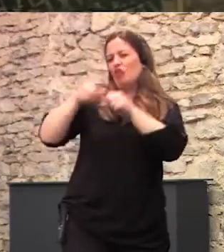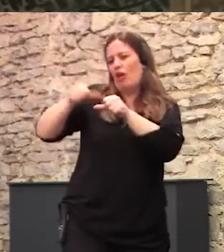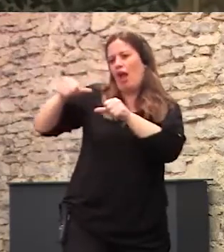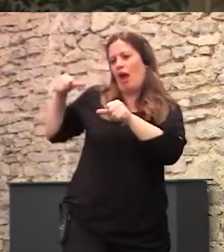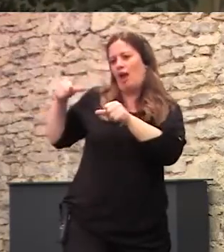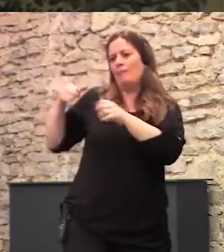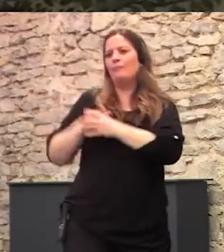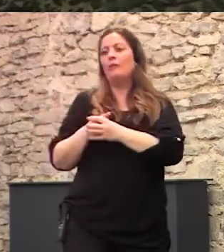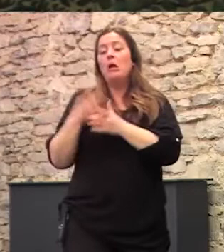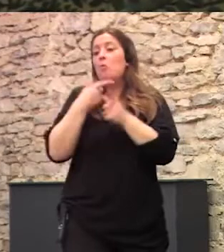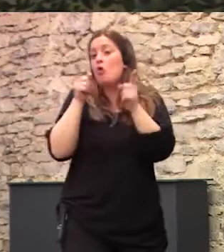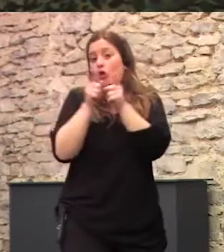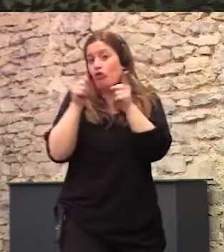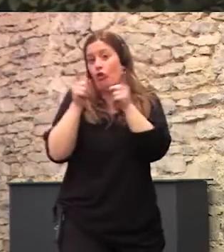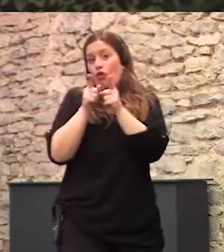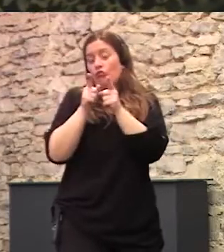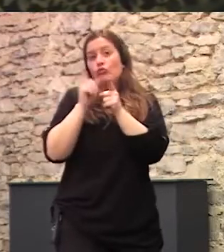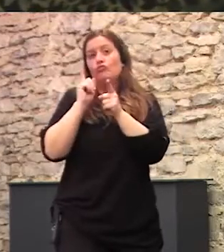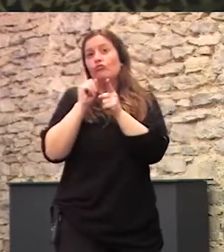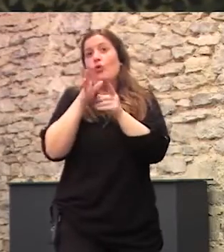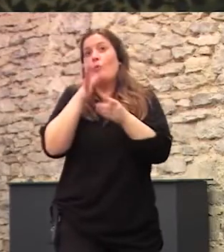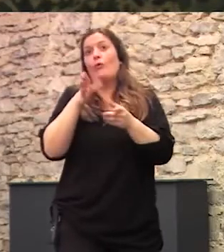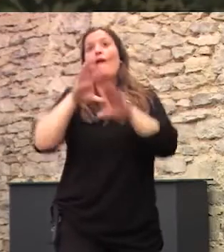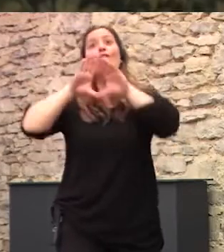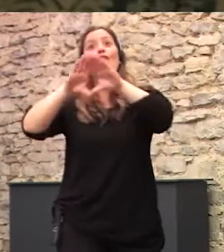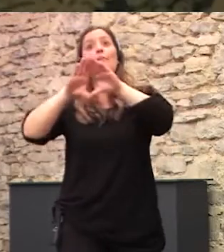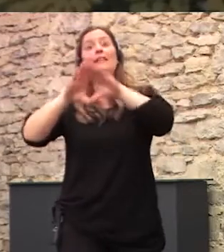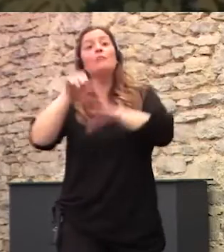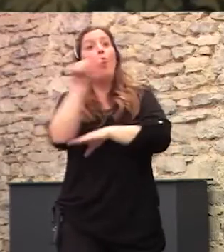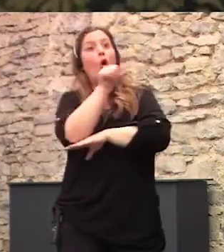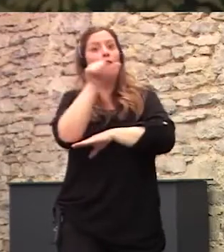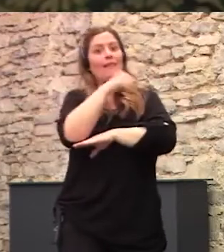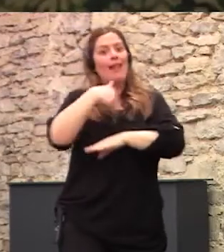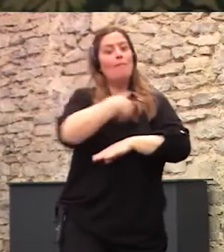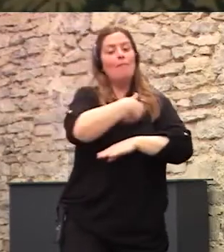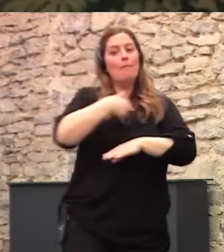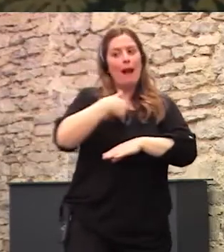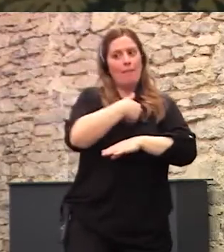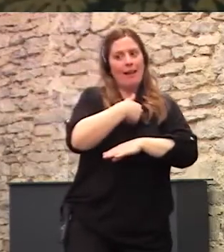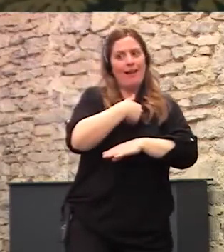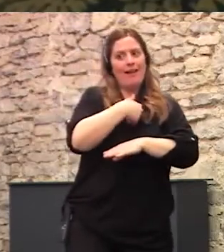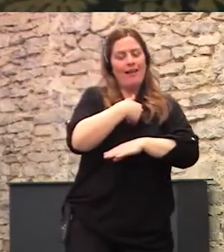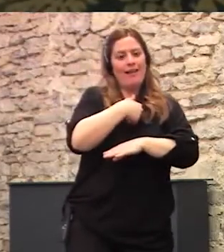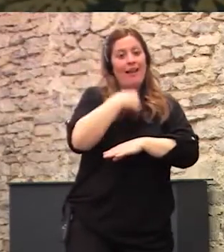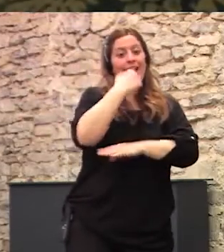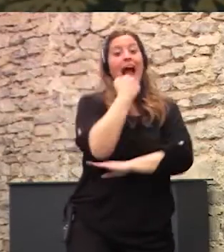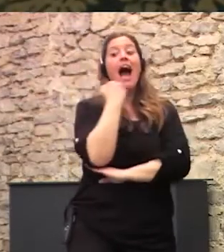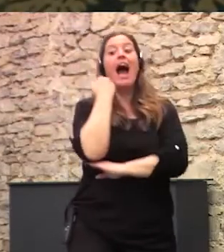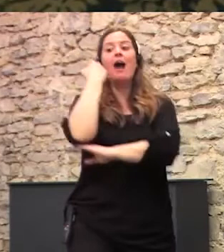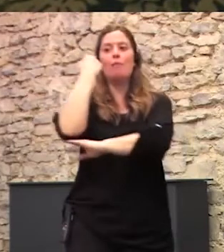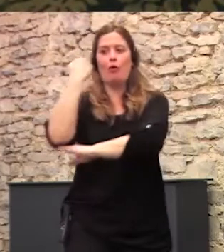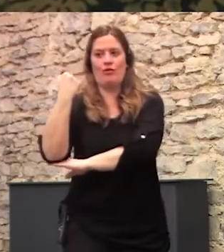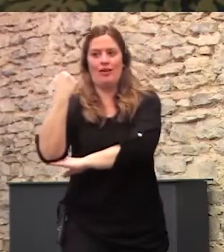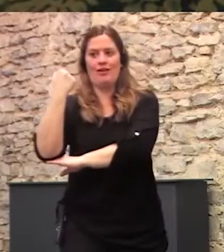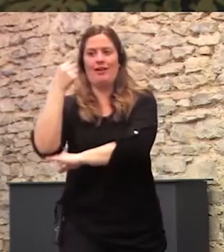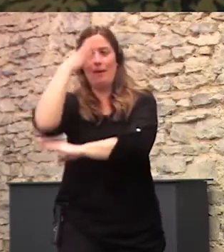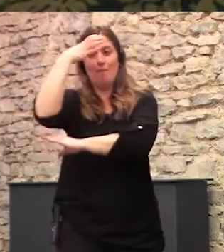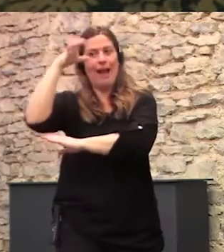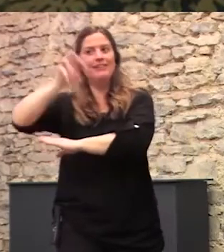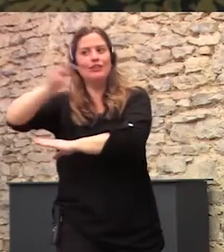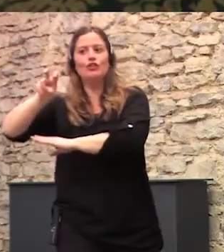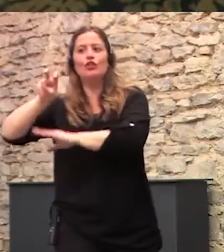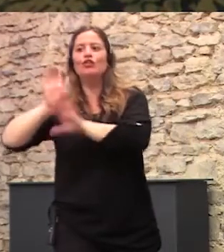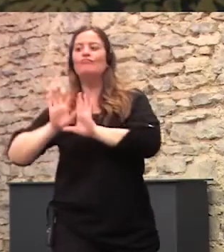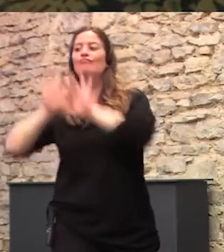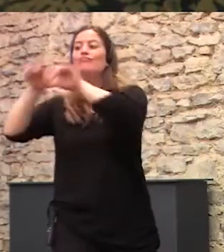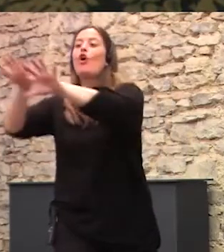brevemente, simplemente por el papel que ha jugado el feminismo occidental en apoyar las colonizaciones en nuestros países, ¿sí?